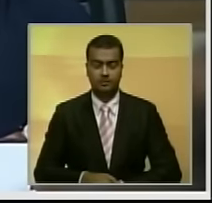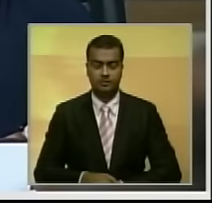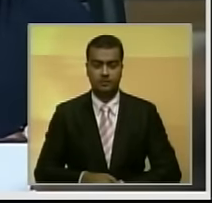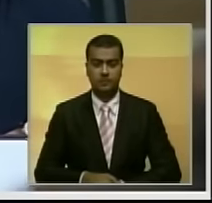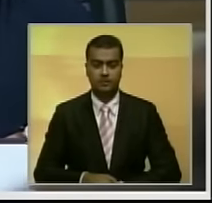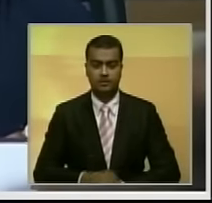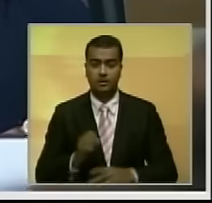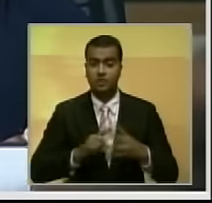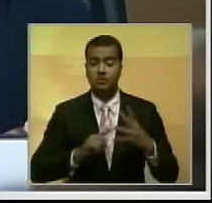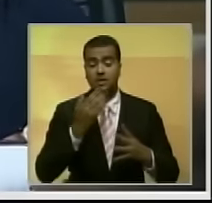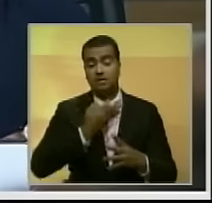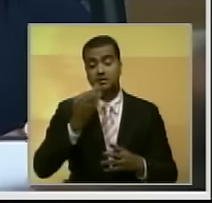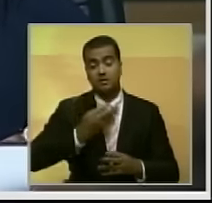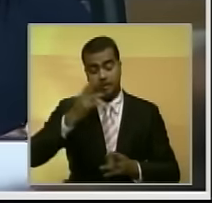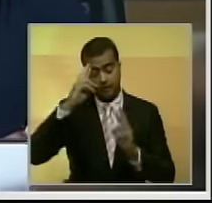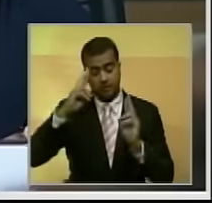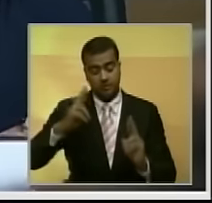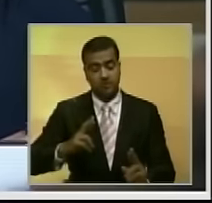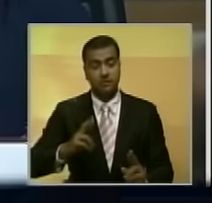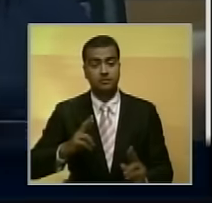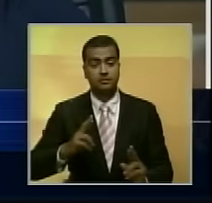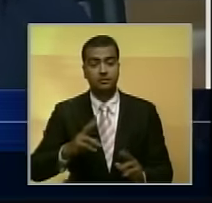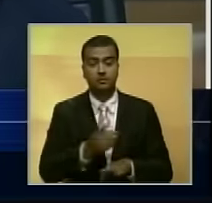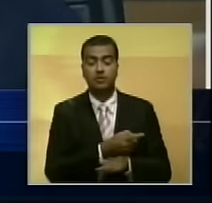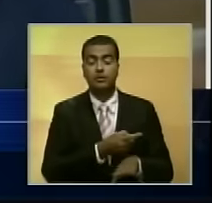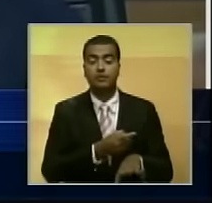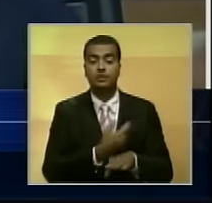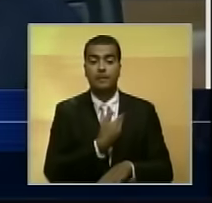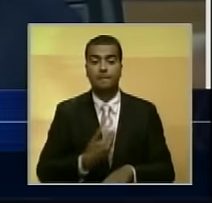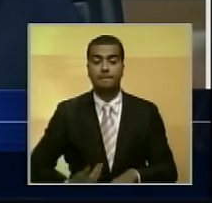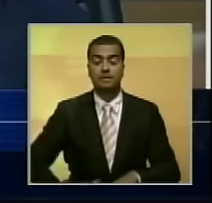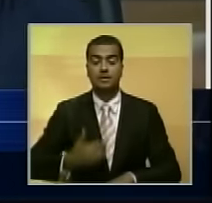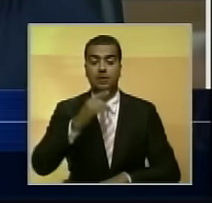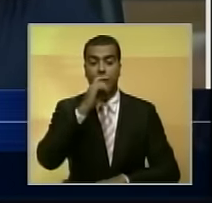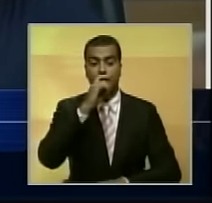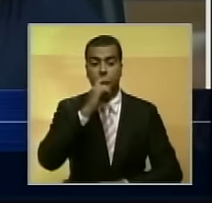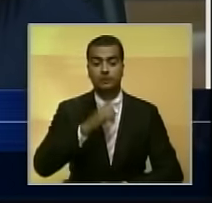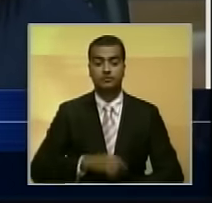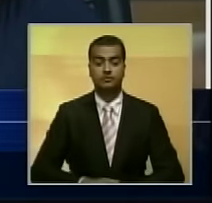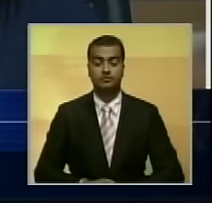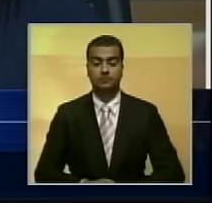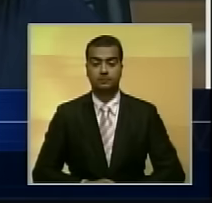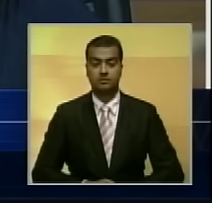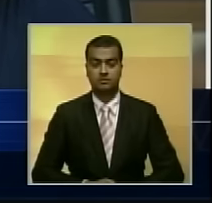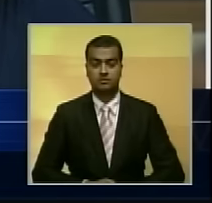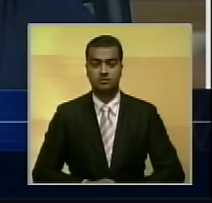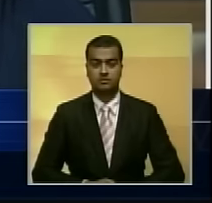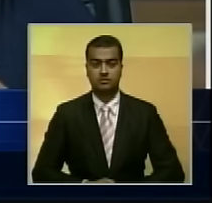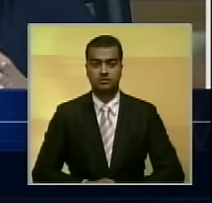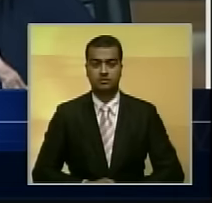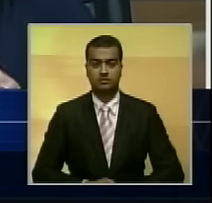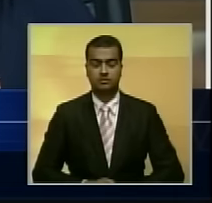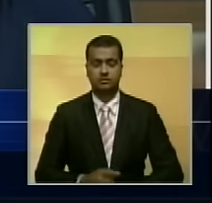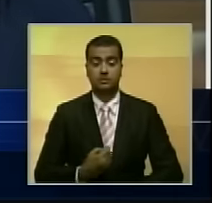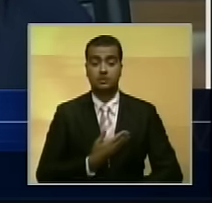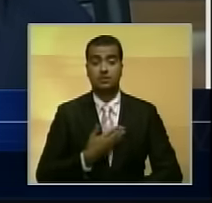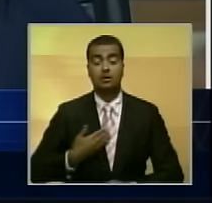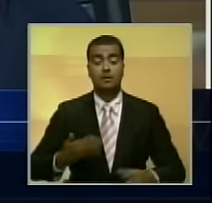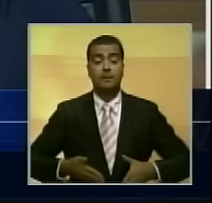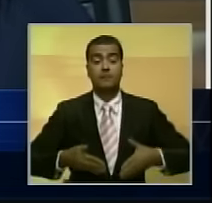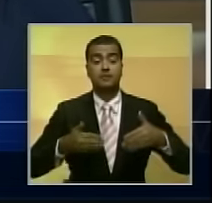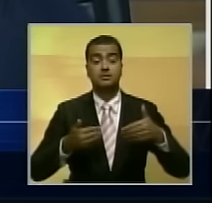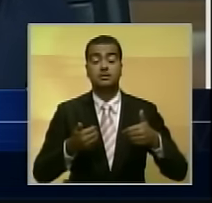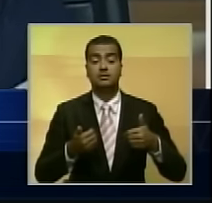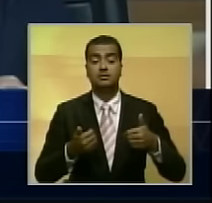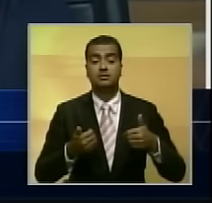garantizado responsablemente por el gobierno del presidente Nicolás Maduro Moros. Y yo quiero empezar a